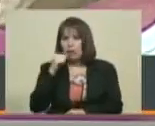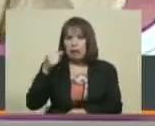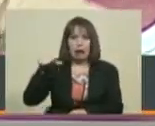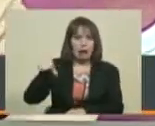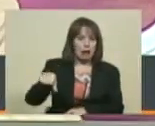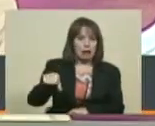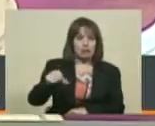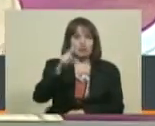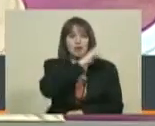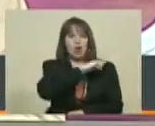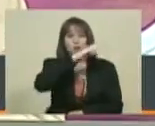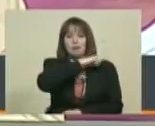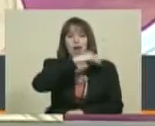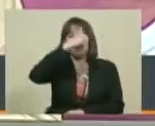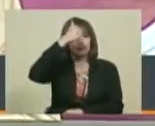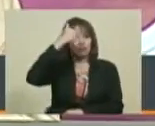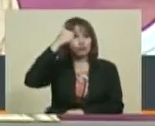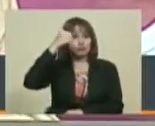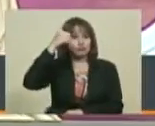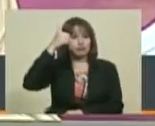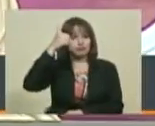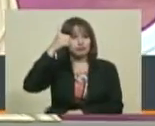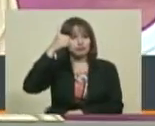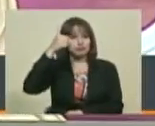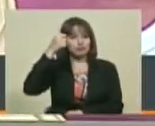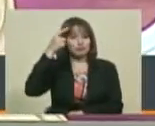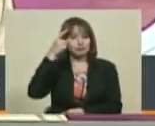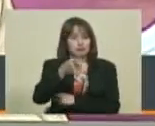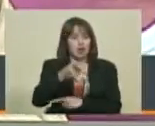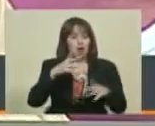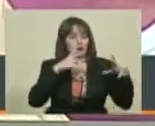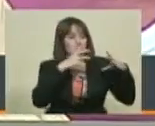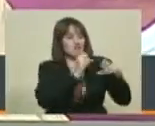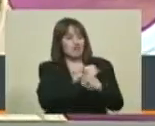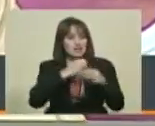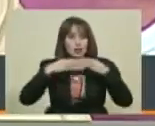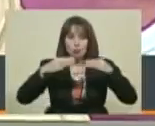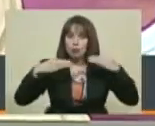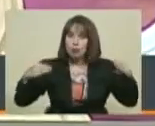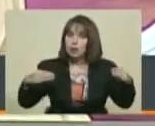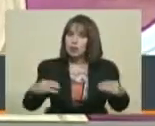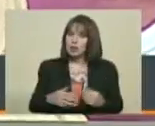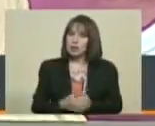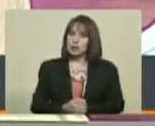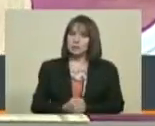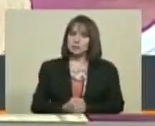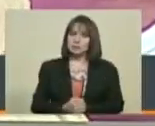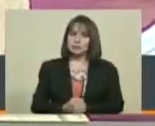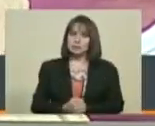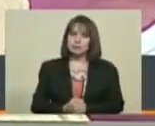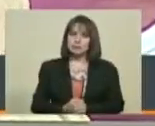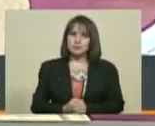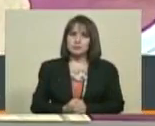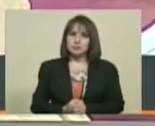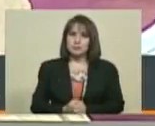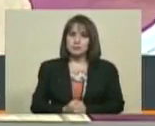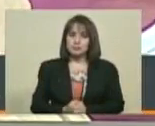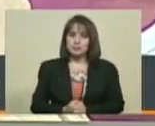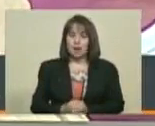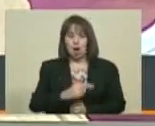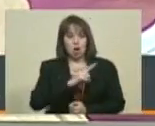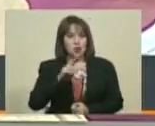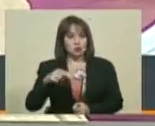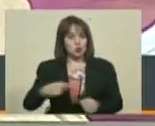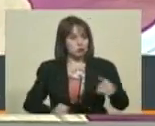de los mandos, de los que tenían la confianza pública, de los que le damos la